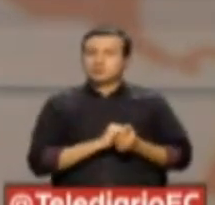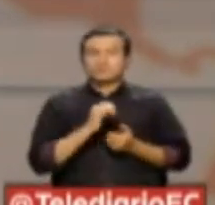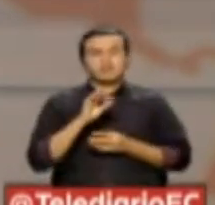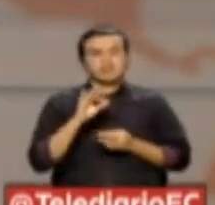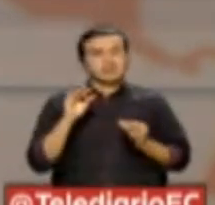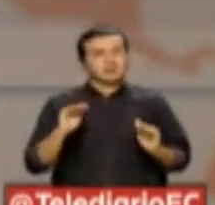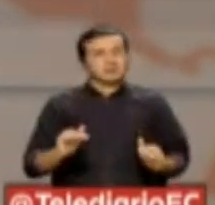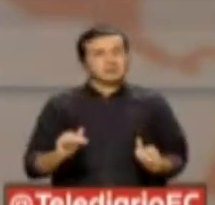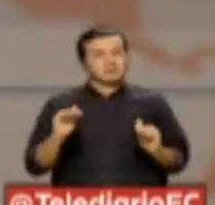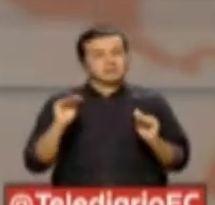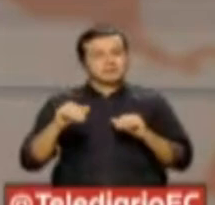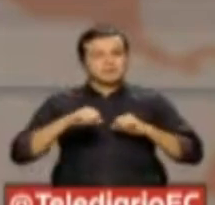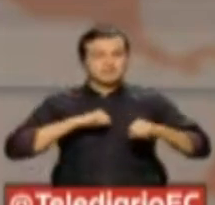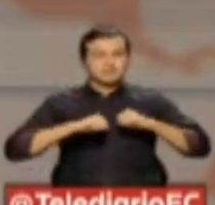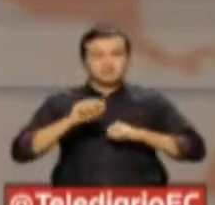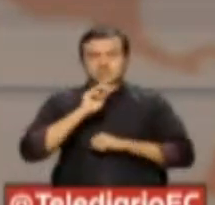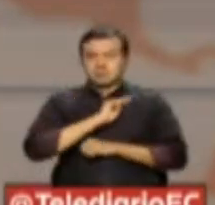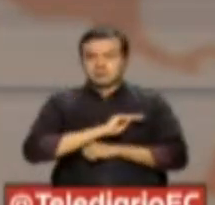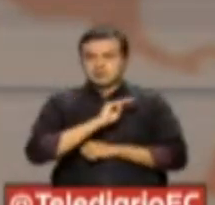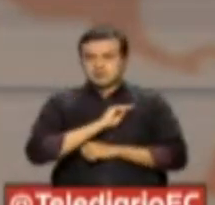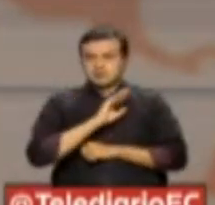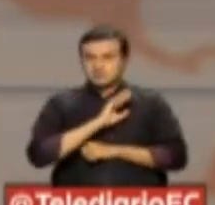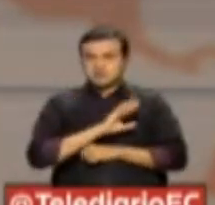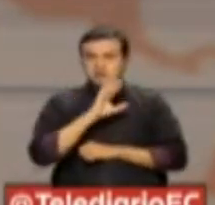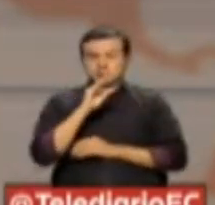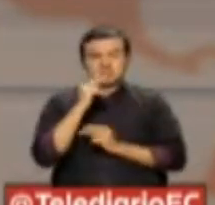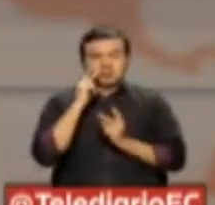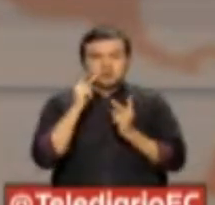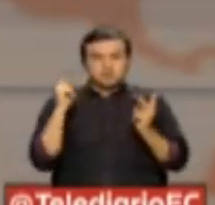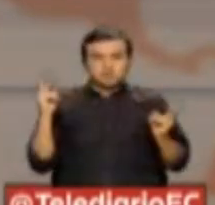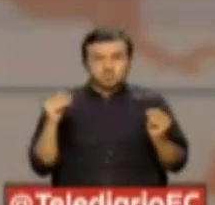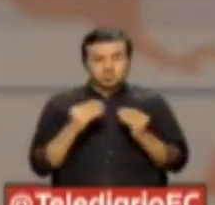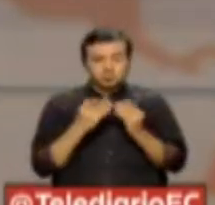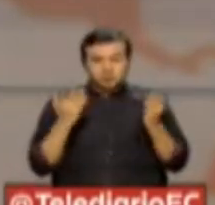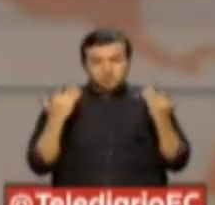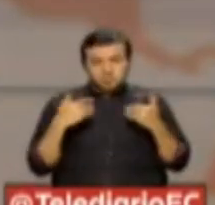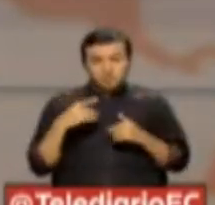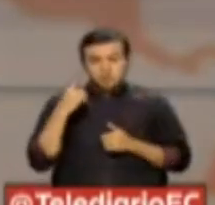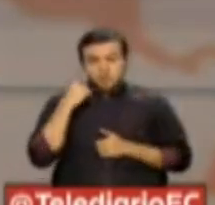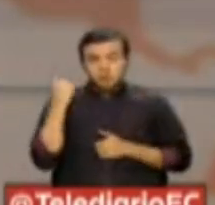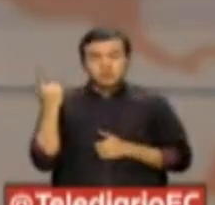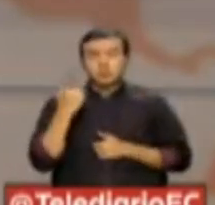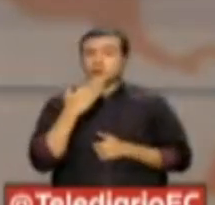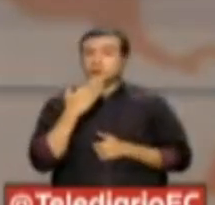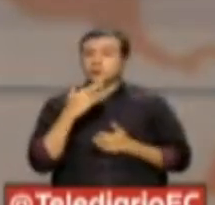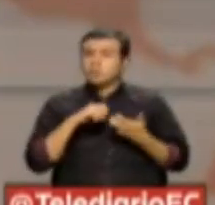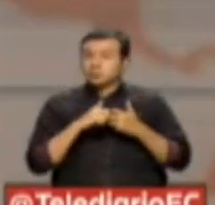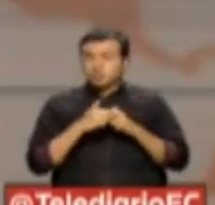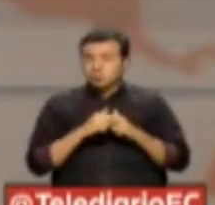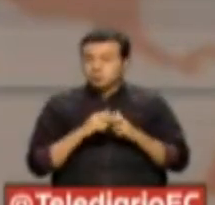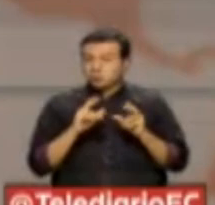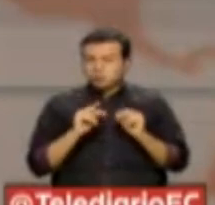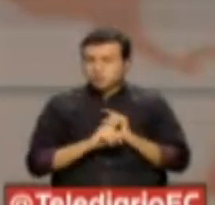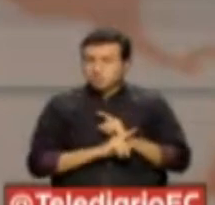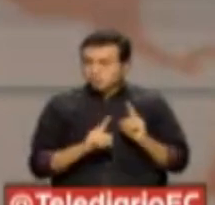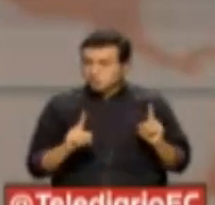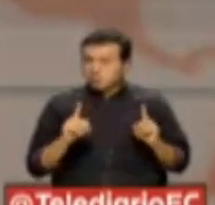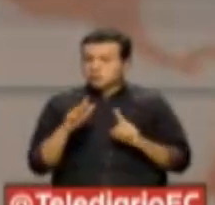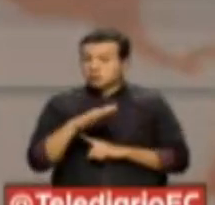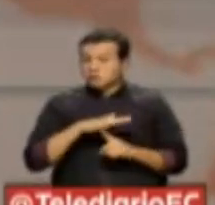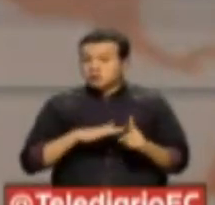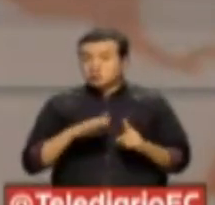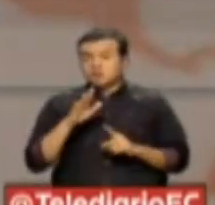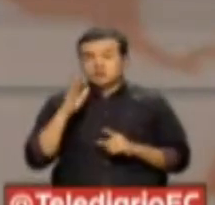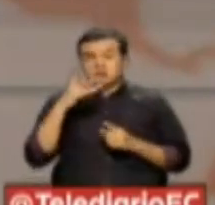eficiencia en la gestión municipal de tomar el toro por los cuernos y no patear los problemas para adelante la situación